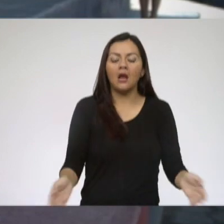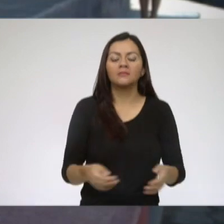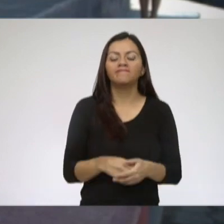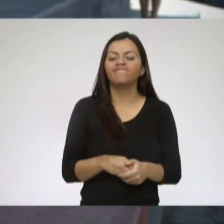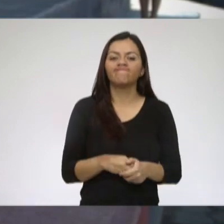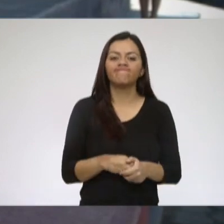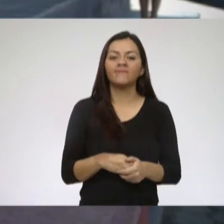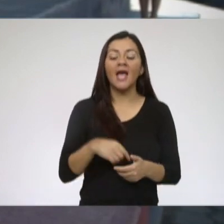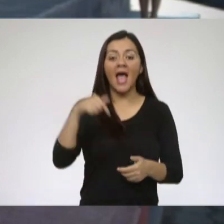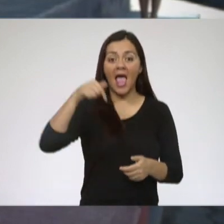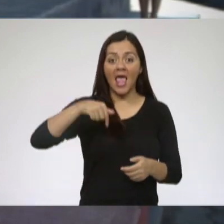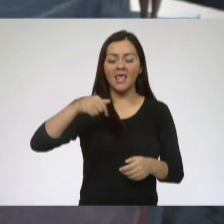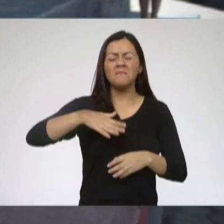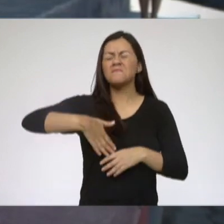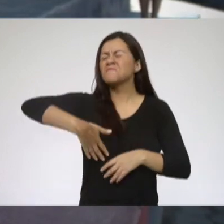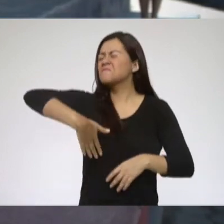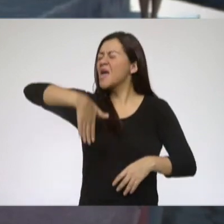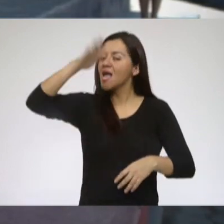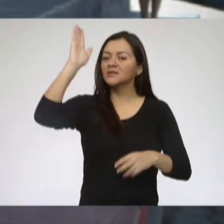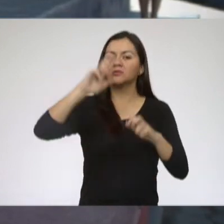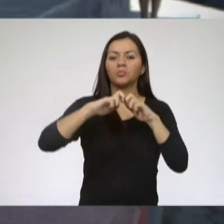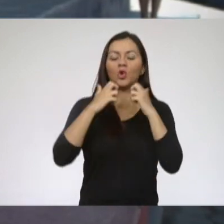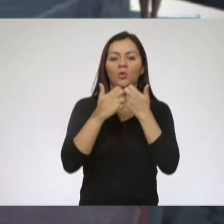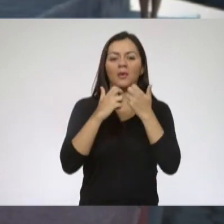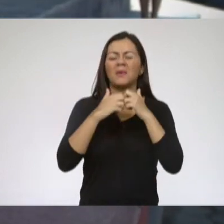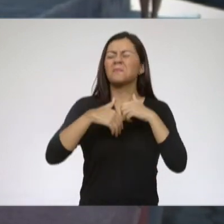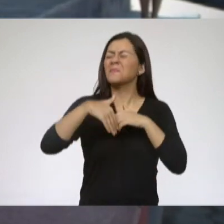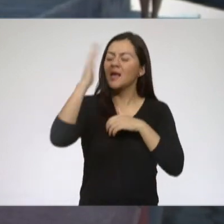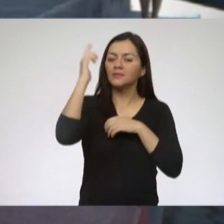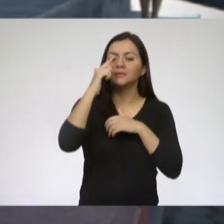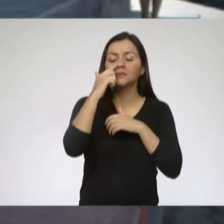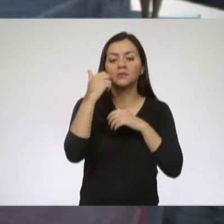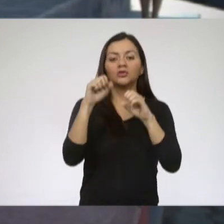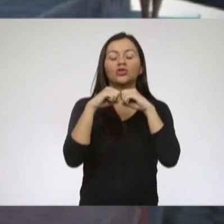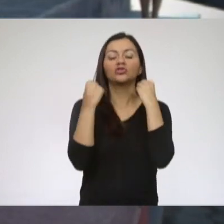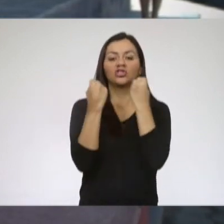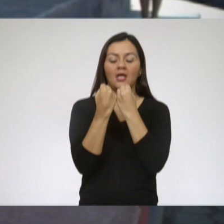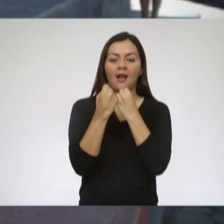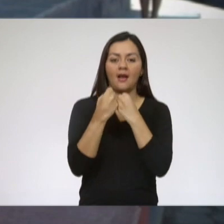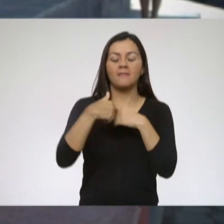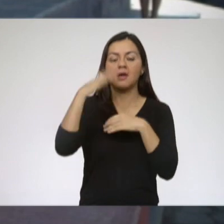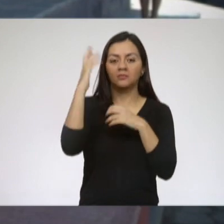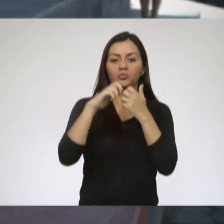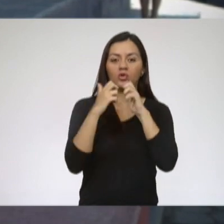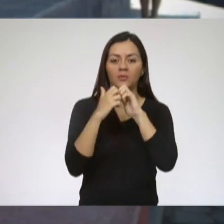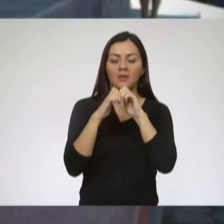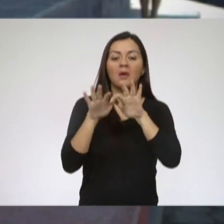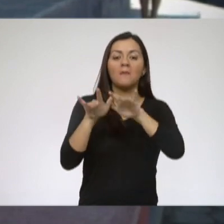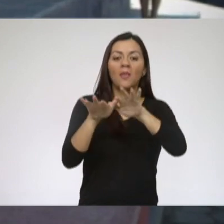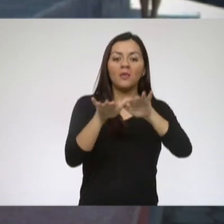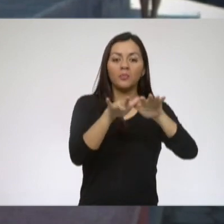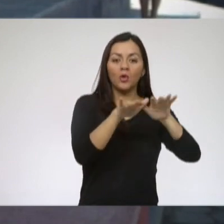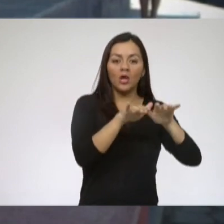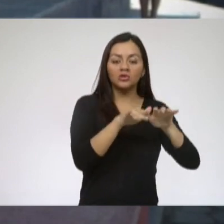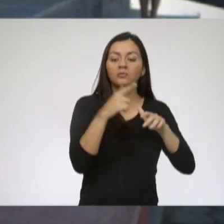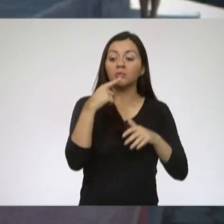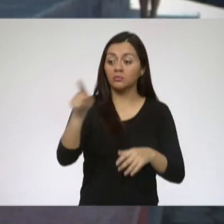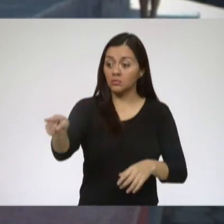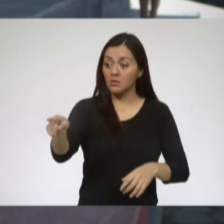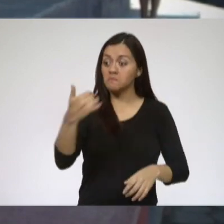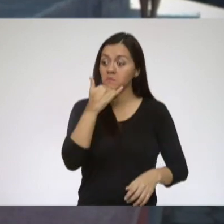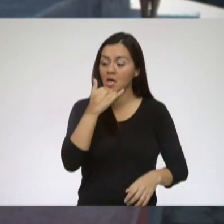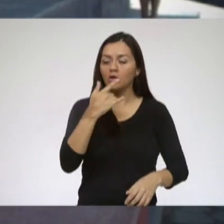que todo es la presión social de parte de un inspector, de parte de otro inspector, la manipulación de llamar a los